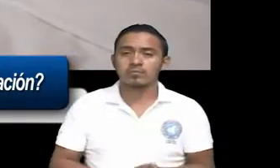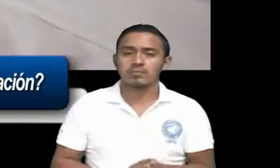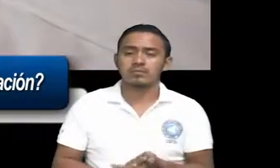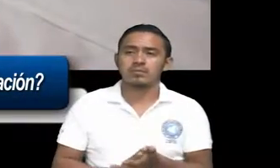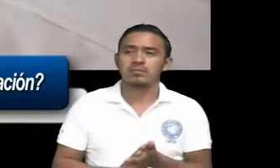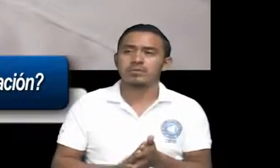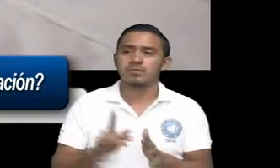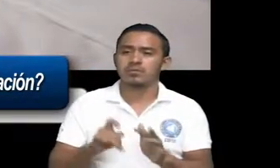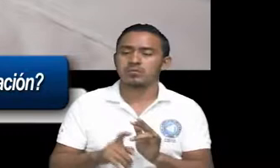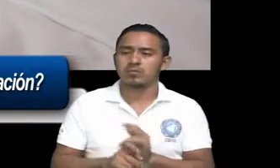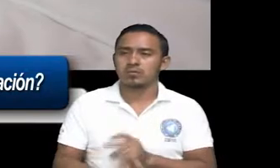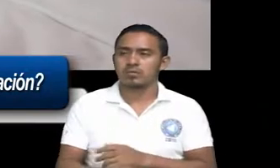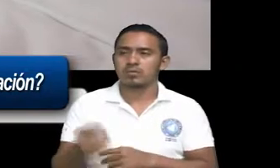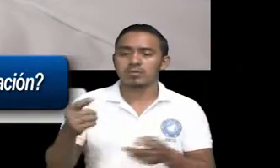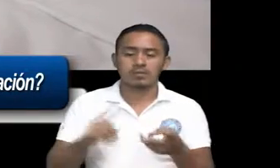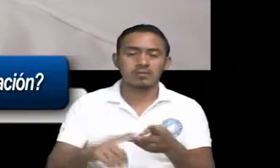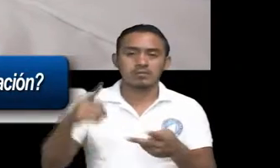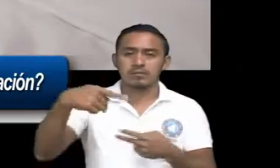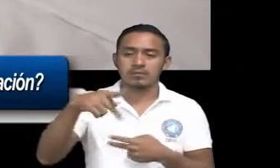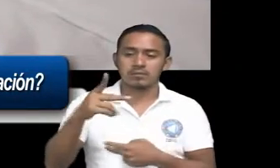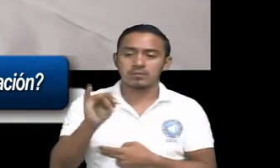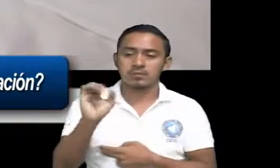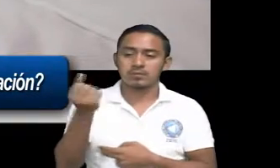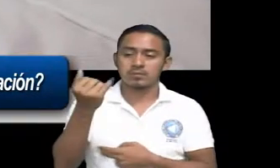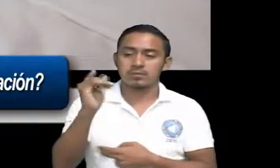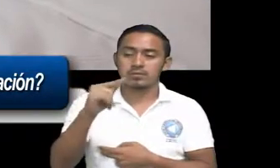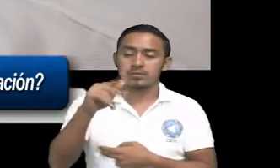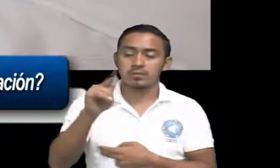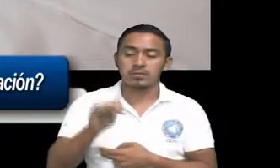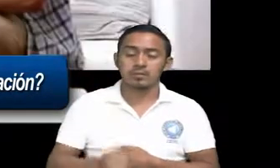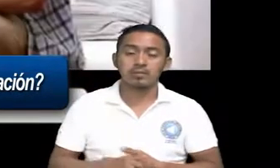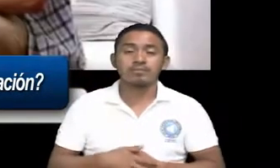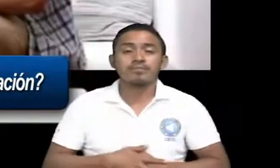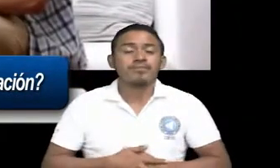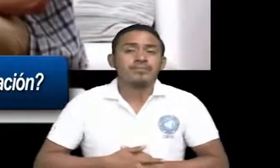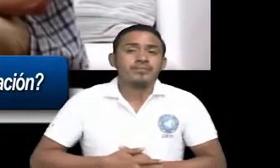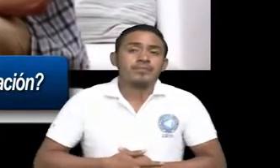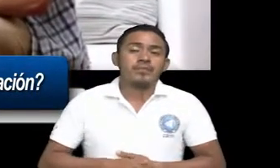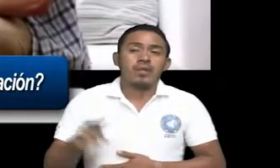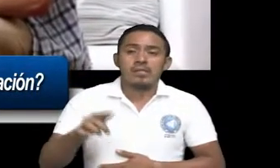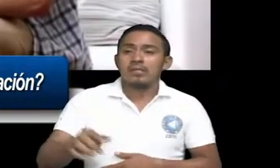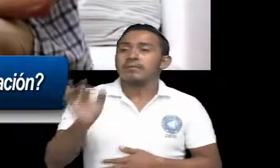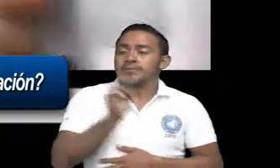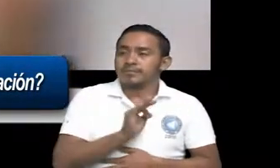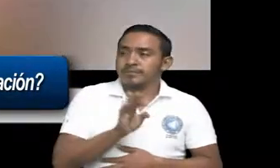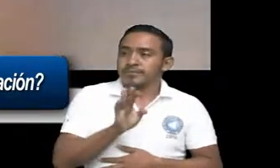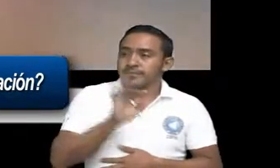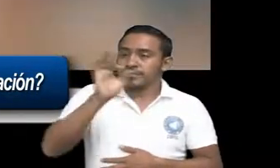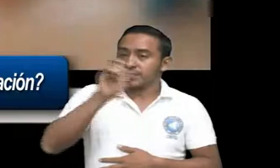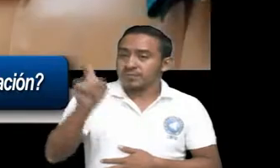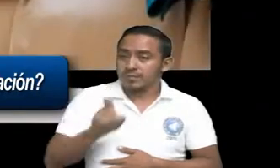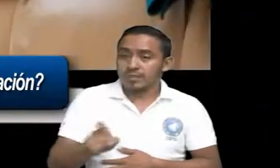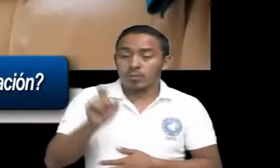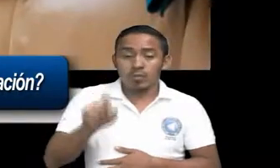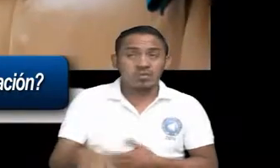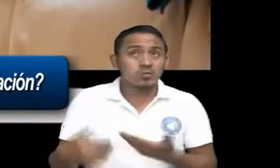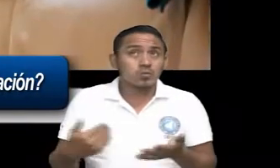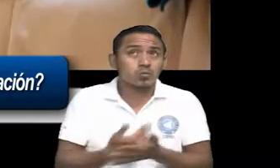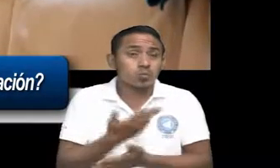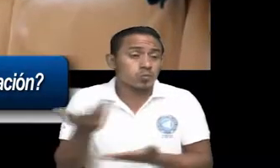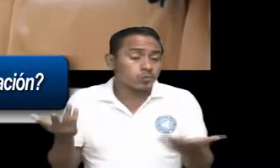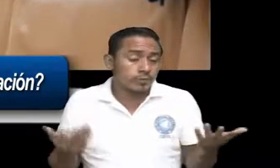o de la psiquiatría? No sé usted cómo. Con el tema de las redes sociales, como decíamos, ¿verdad?, es lo más ahorita actual, lo más